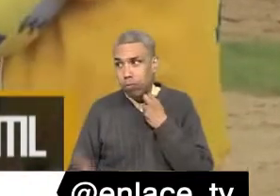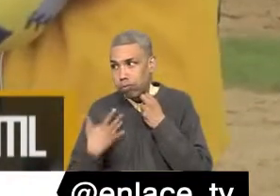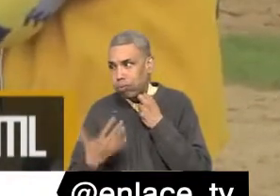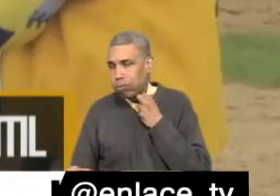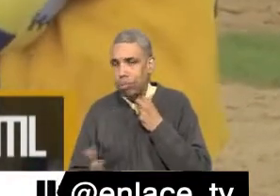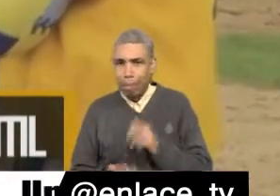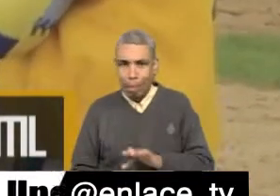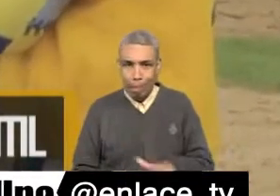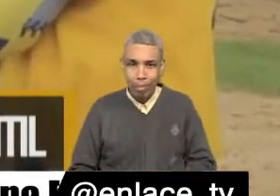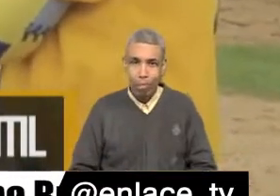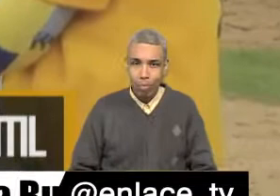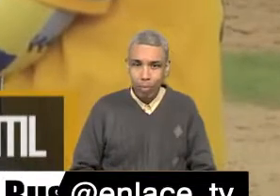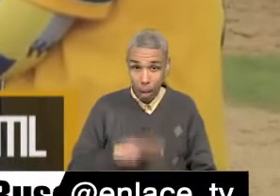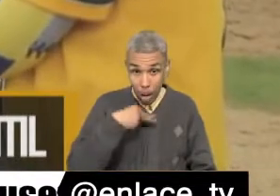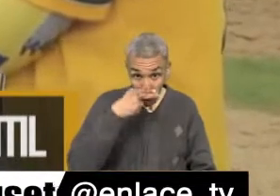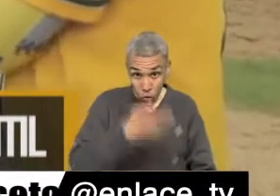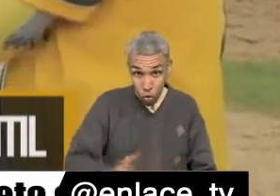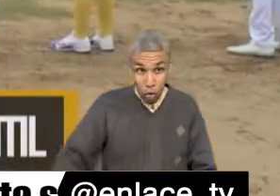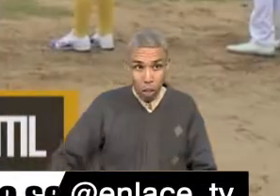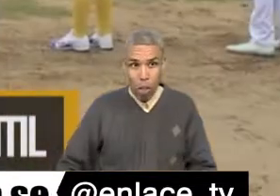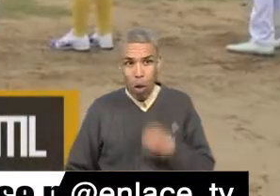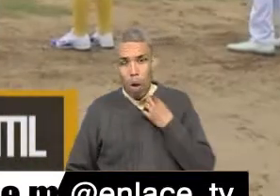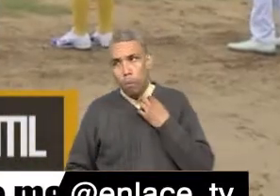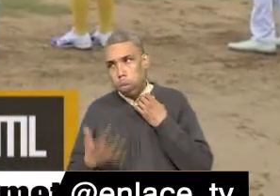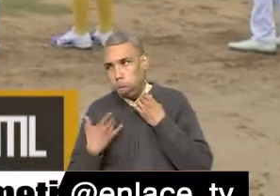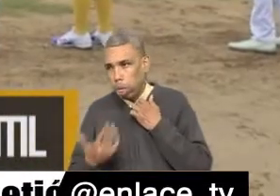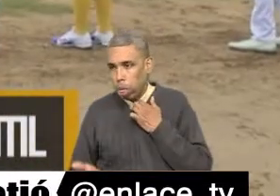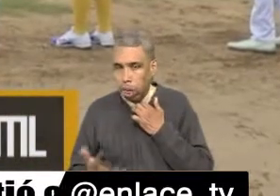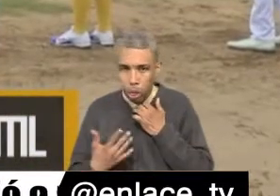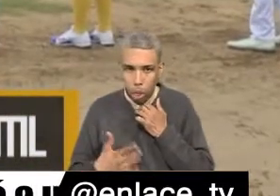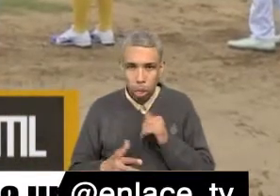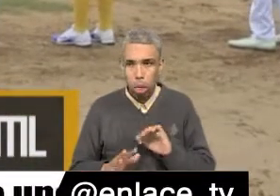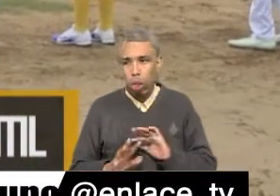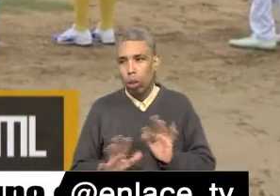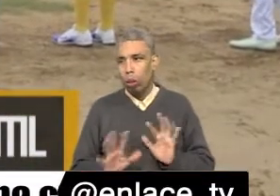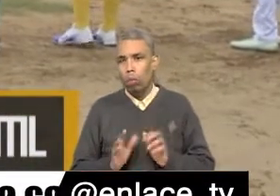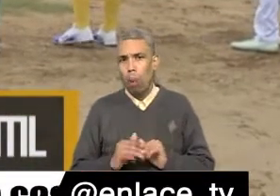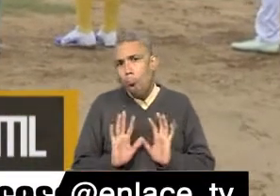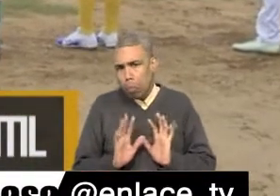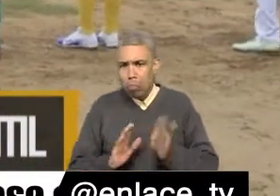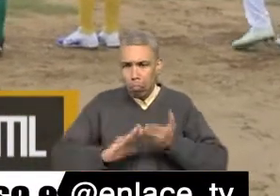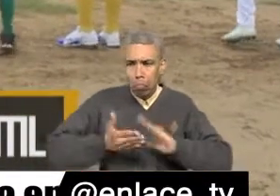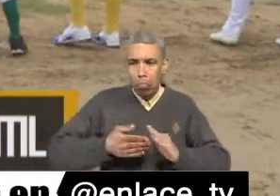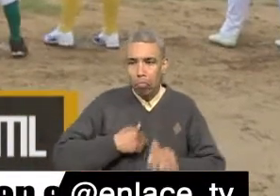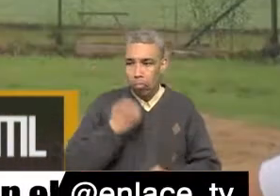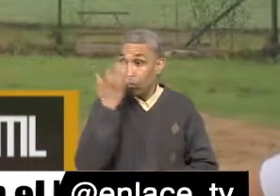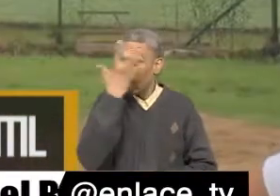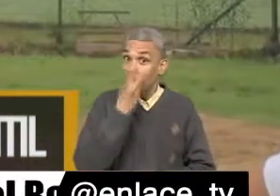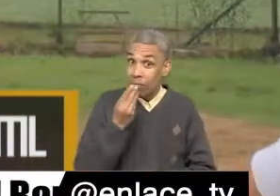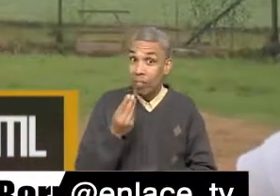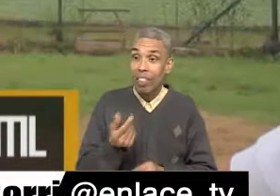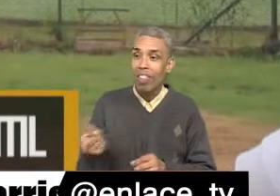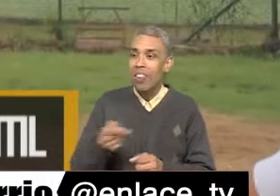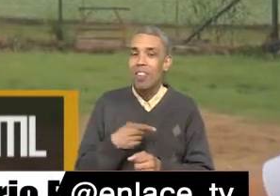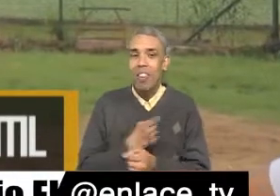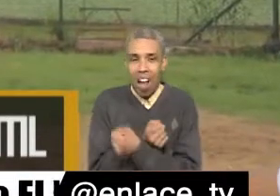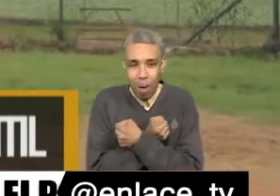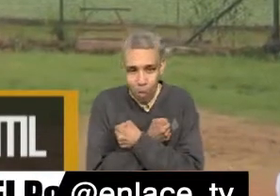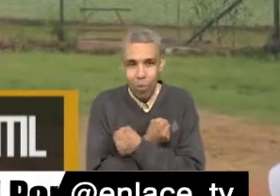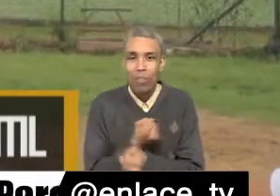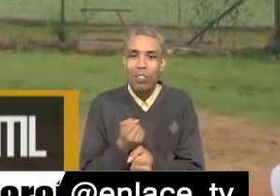ya han notado que vamos a un lugar caliente, la ciudad es muy linda, muy bonita, de verdad, la gente nos ha recibido muy